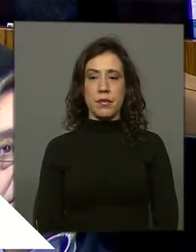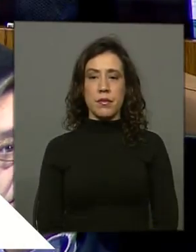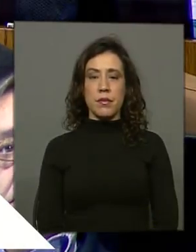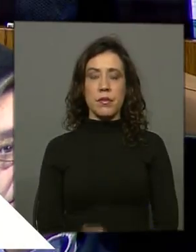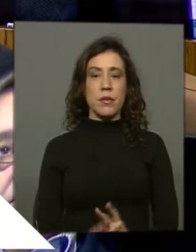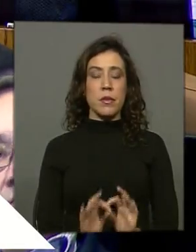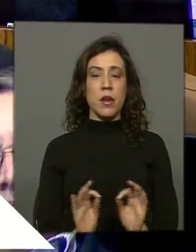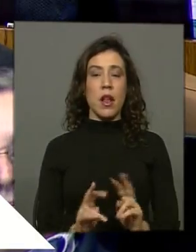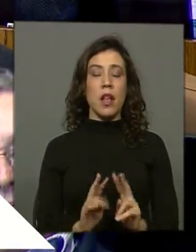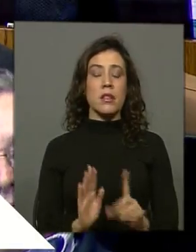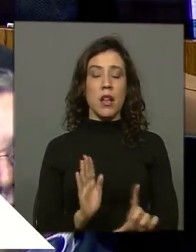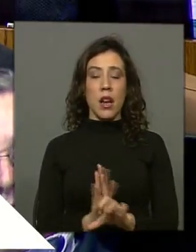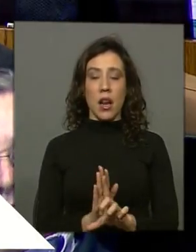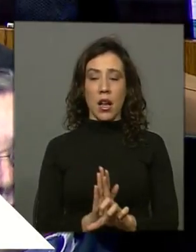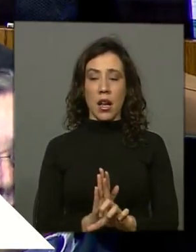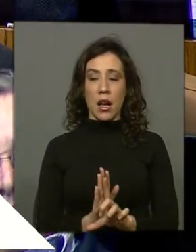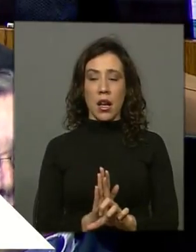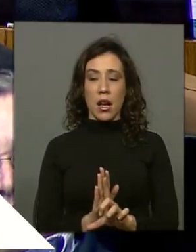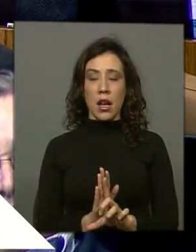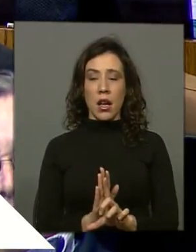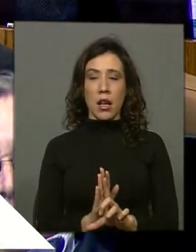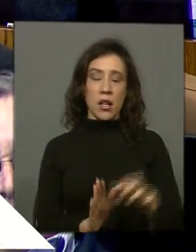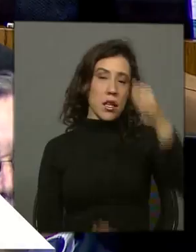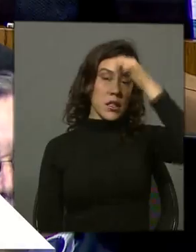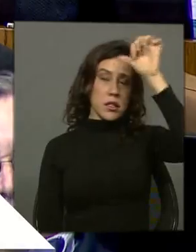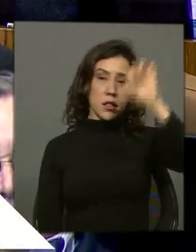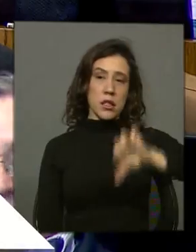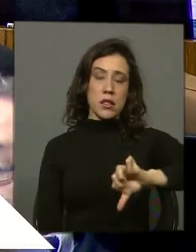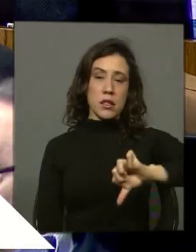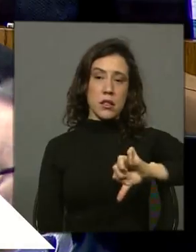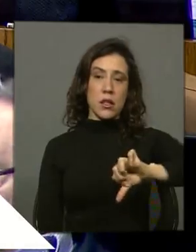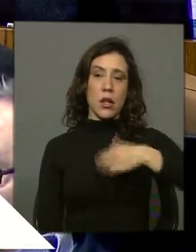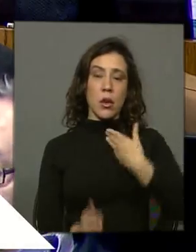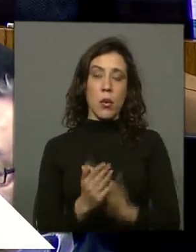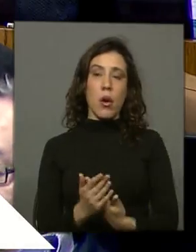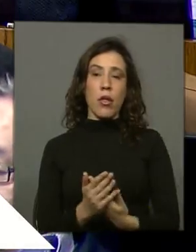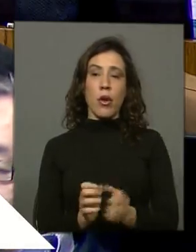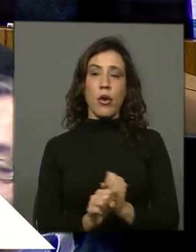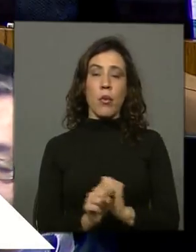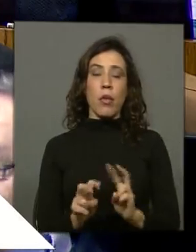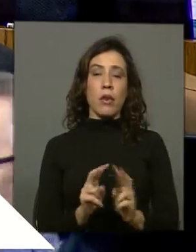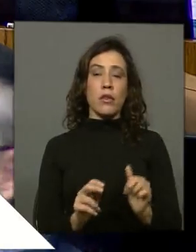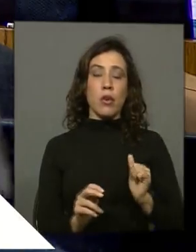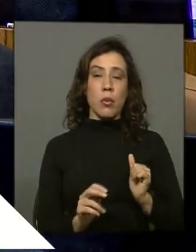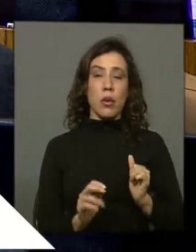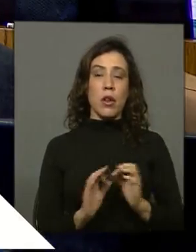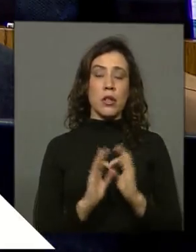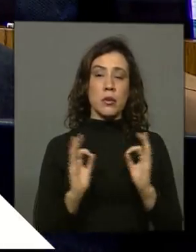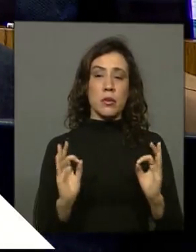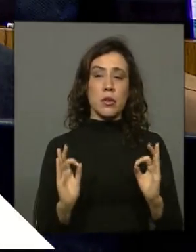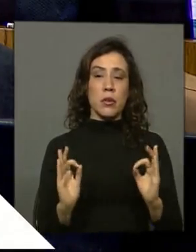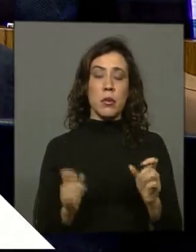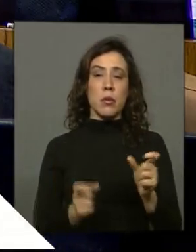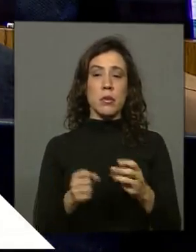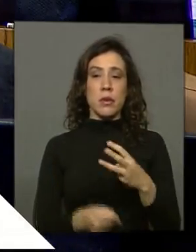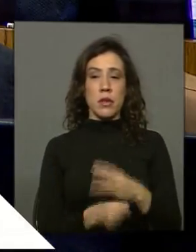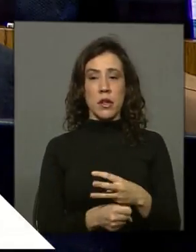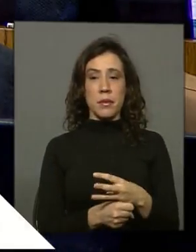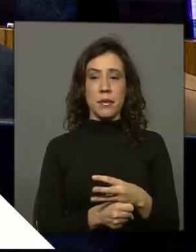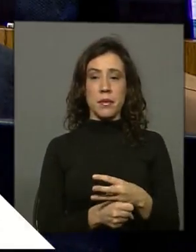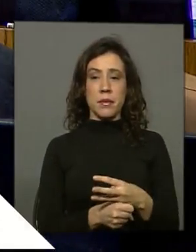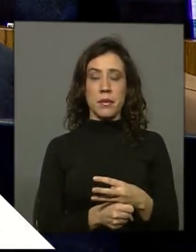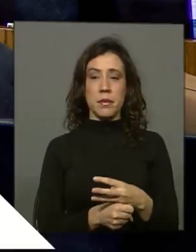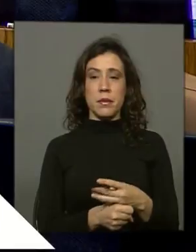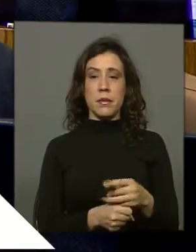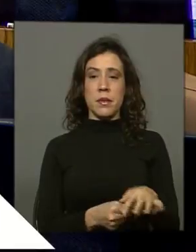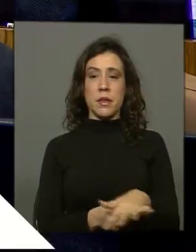con dictar leyes sancionatorias cuando estas no pueden ejercerse sobre todo por los adultos mayores que están